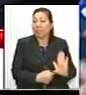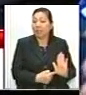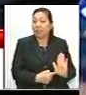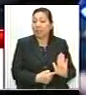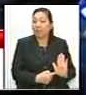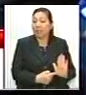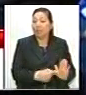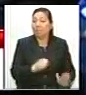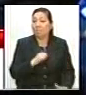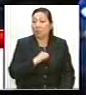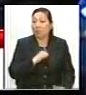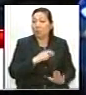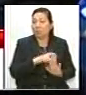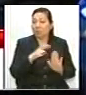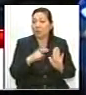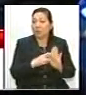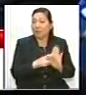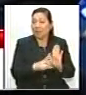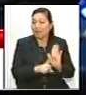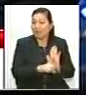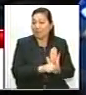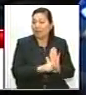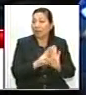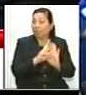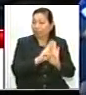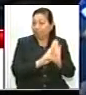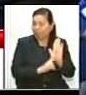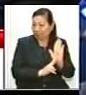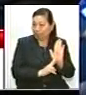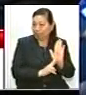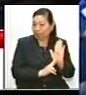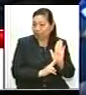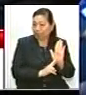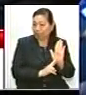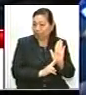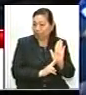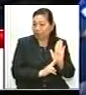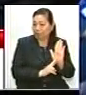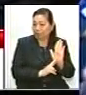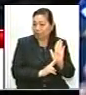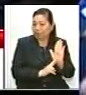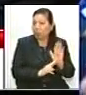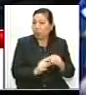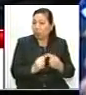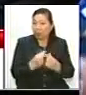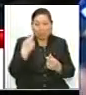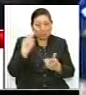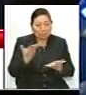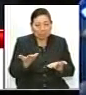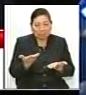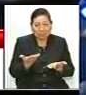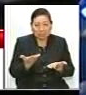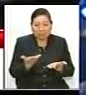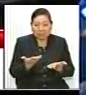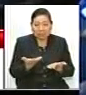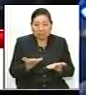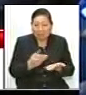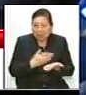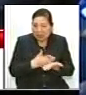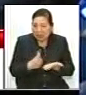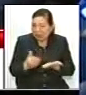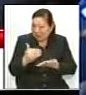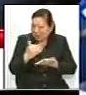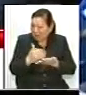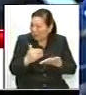Si hubiera presentado un proyecto de ley para que se reglamentara lo de las bancadas, lo hubieran simplemente sacado de